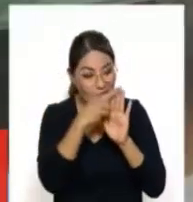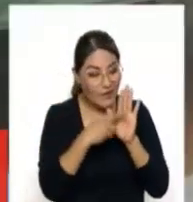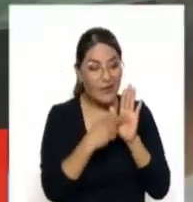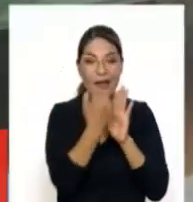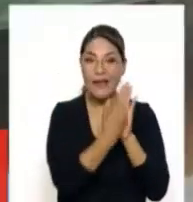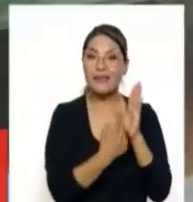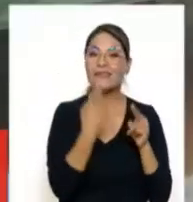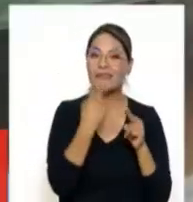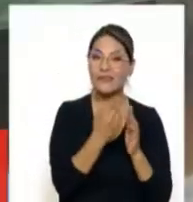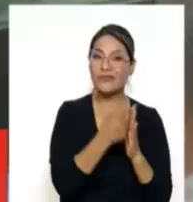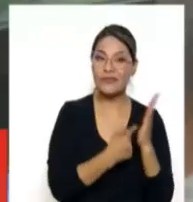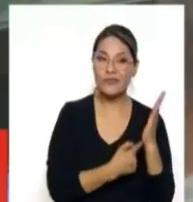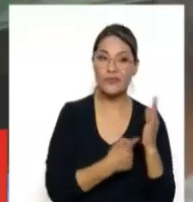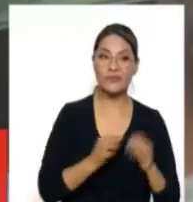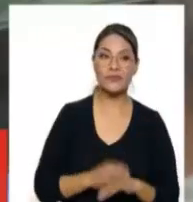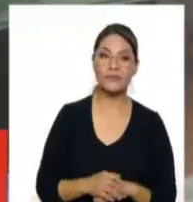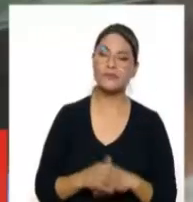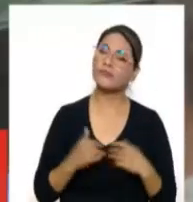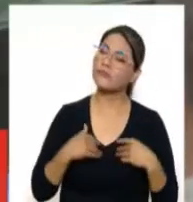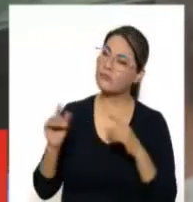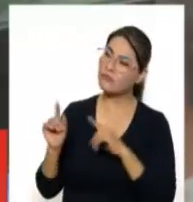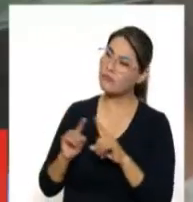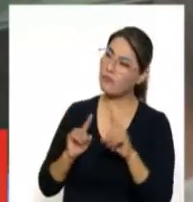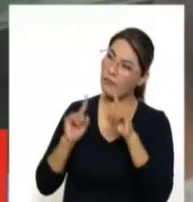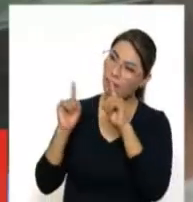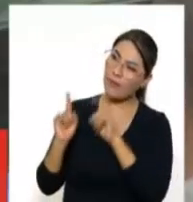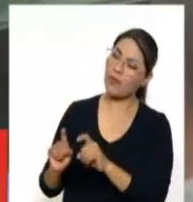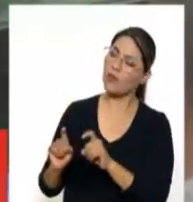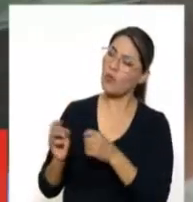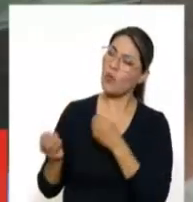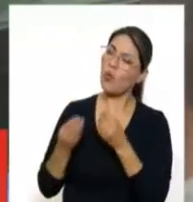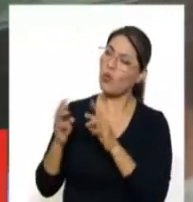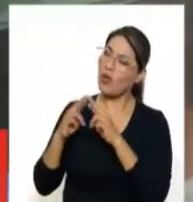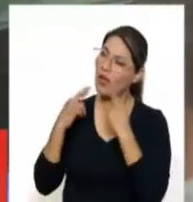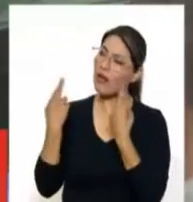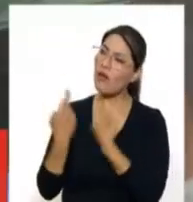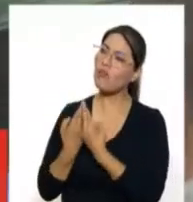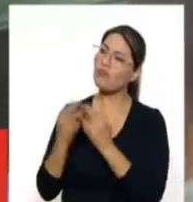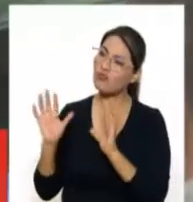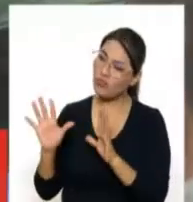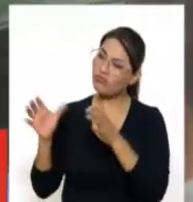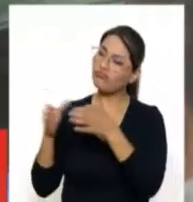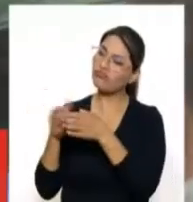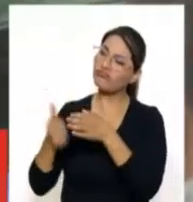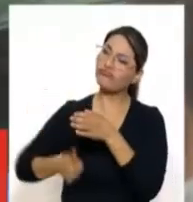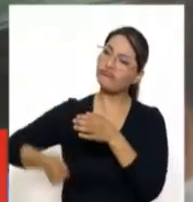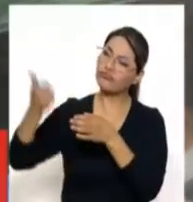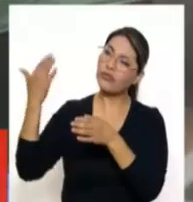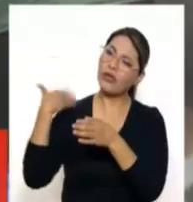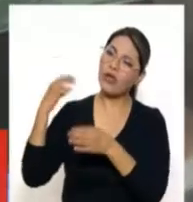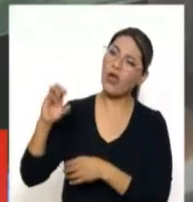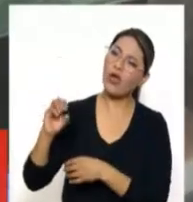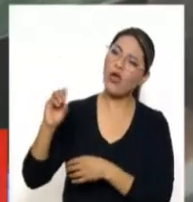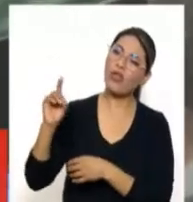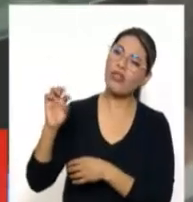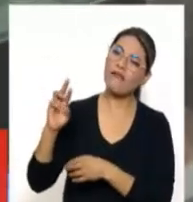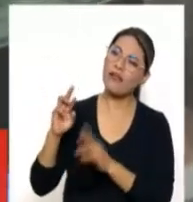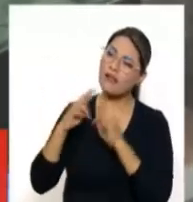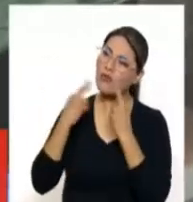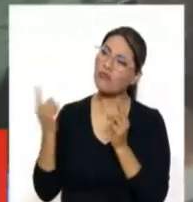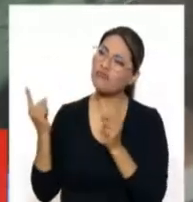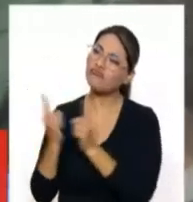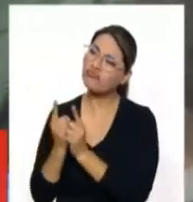Te pregunto, ¿por qué se reúne con el representante de la empresa Odebrecht? Con todo